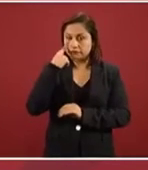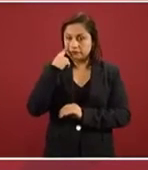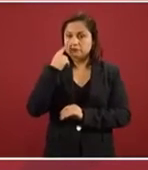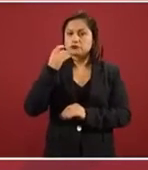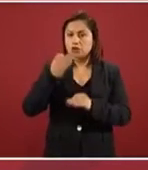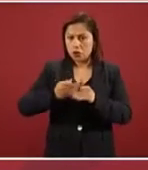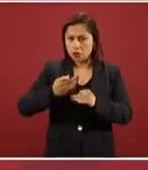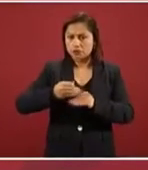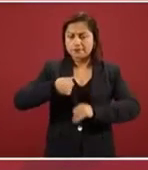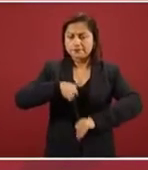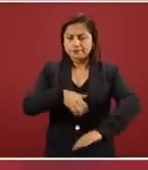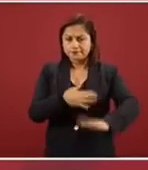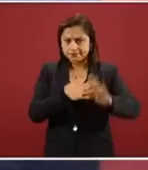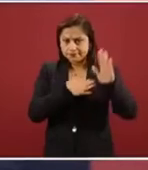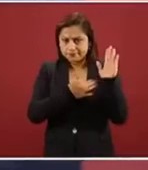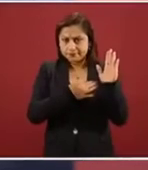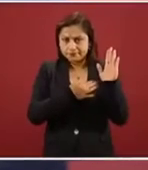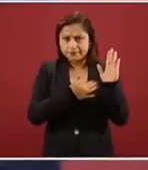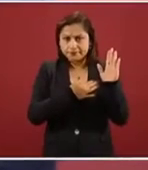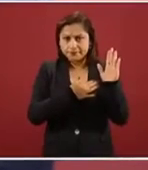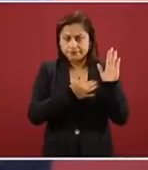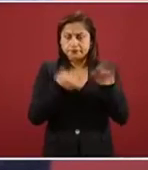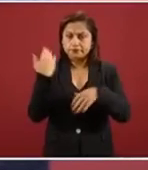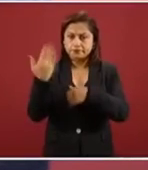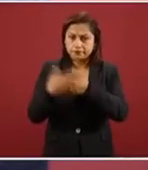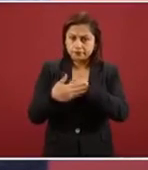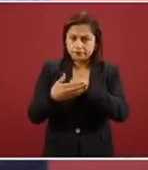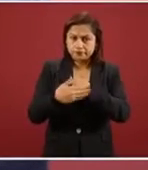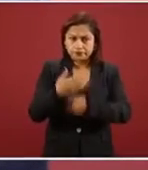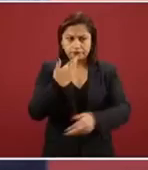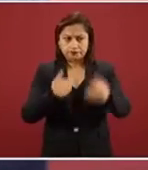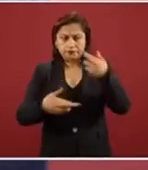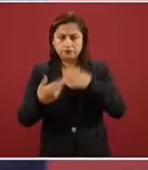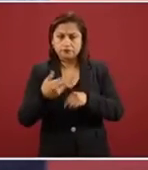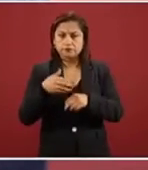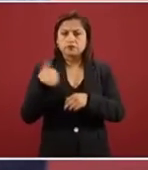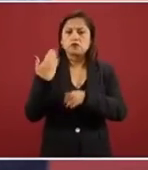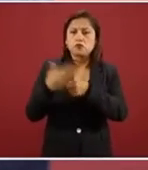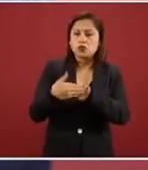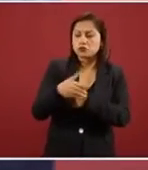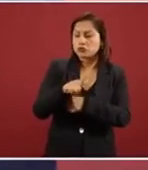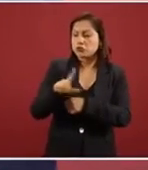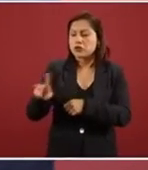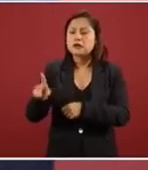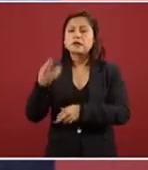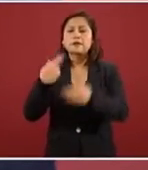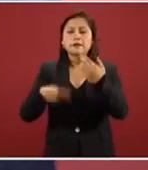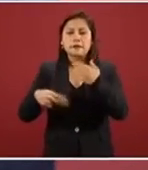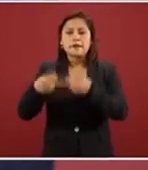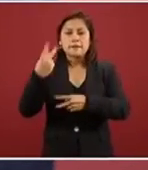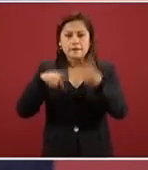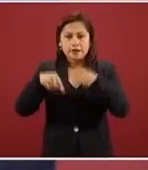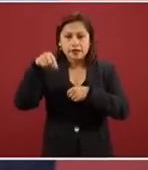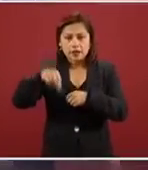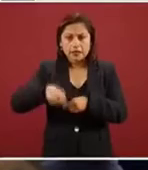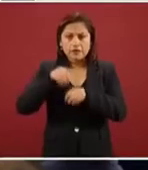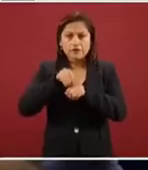compromiso de informar la próxima semana. Si es posible, el